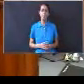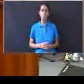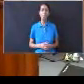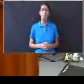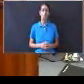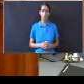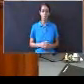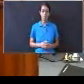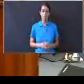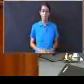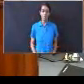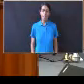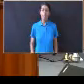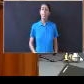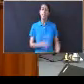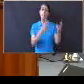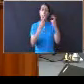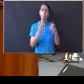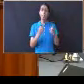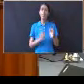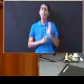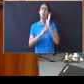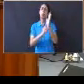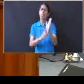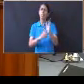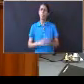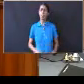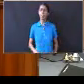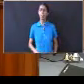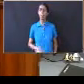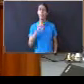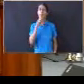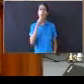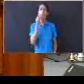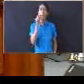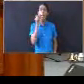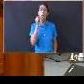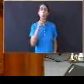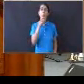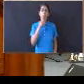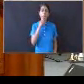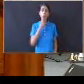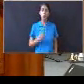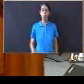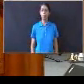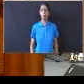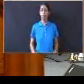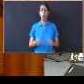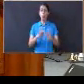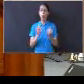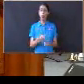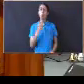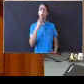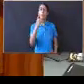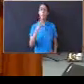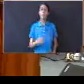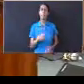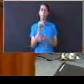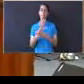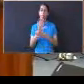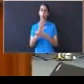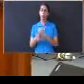Porque a veces, hermanos, se nos manifiesta. El hombre viejo. Como decía el anuncio de una serie de